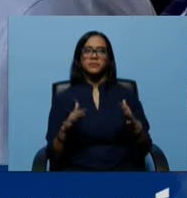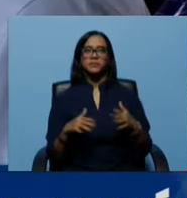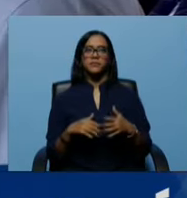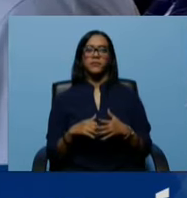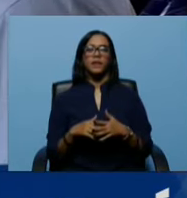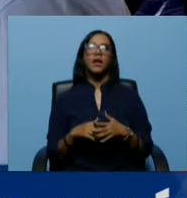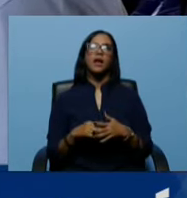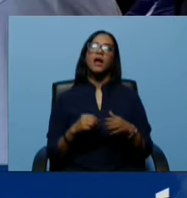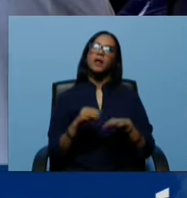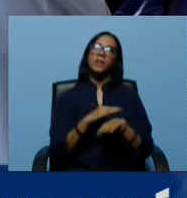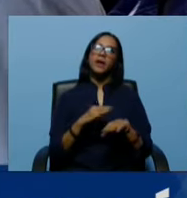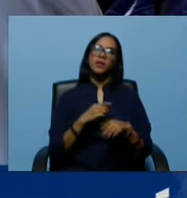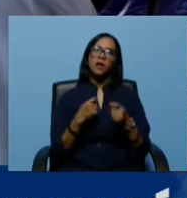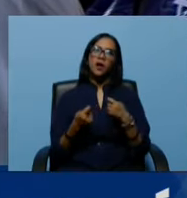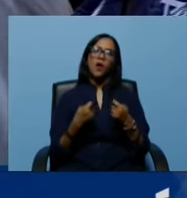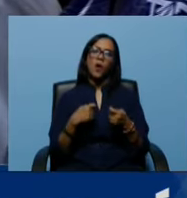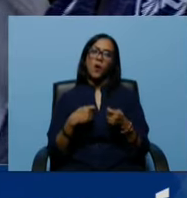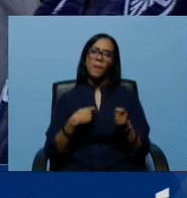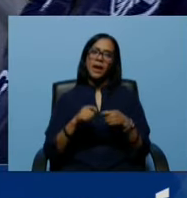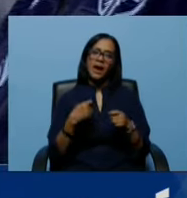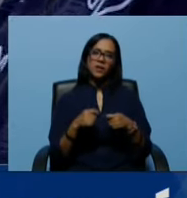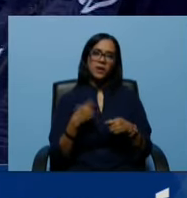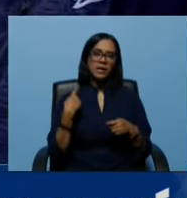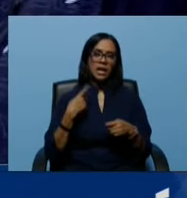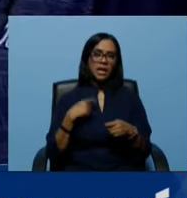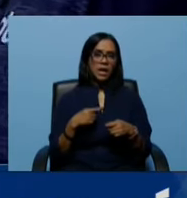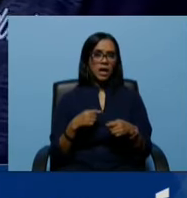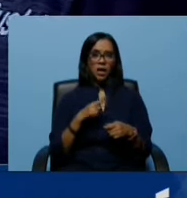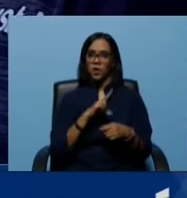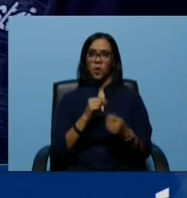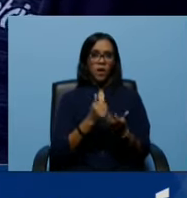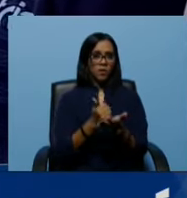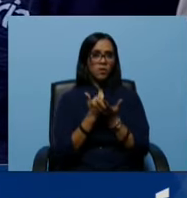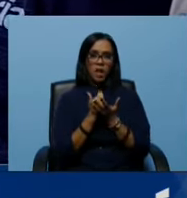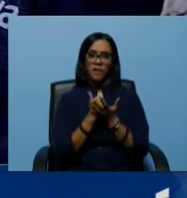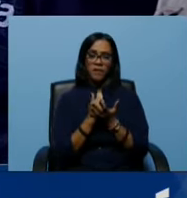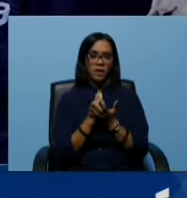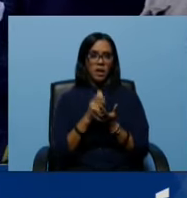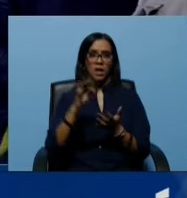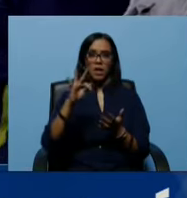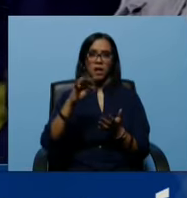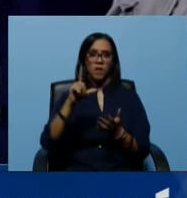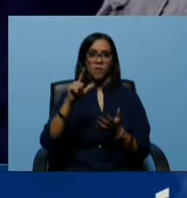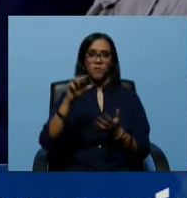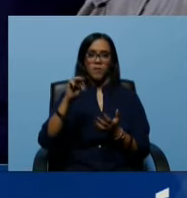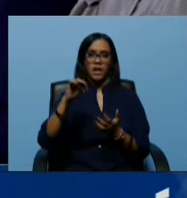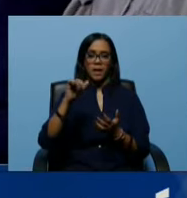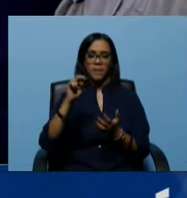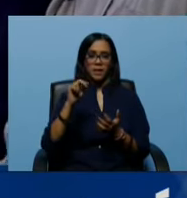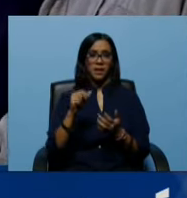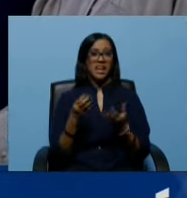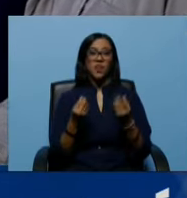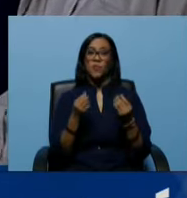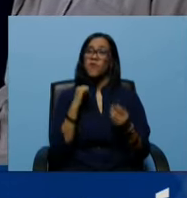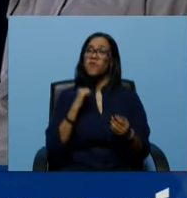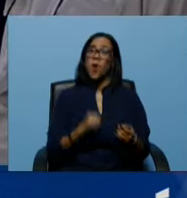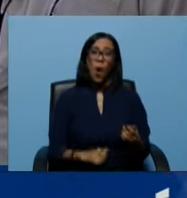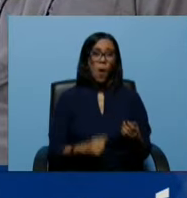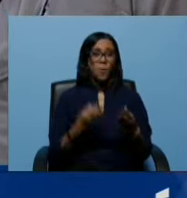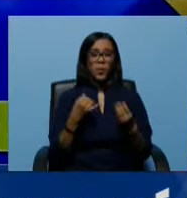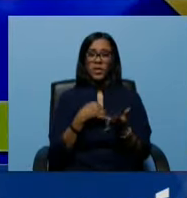El ministro de Comercio que tenía en la época no ayudaba, Alejandro Fleming. Era muy flojo, muy débil